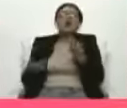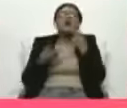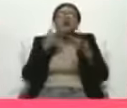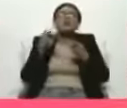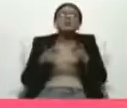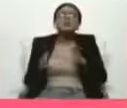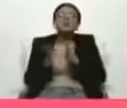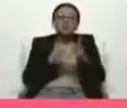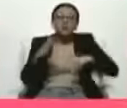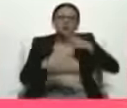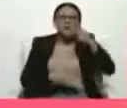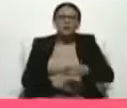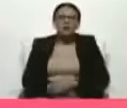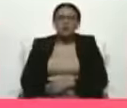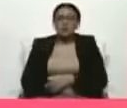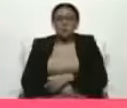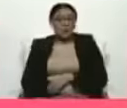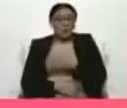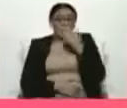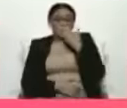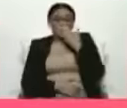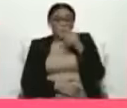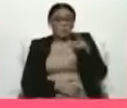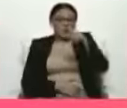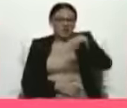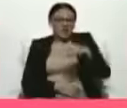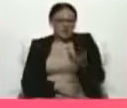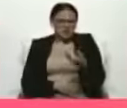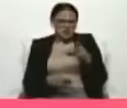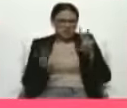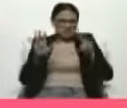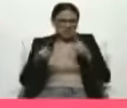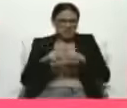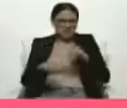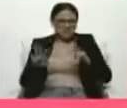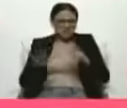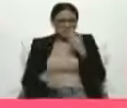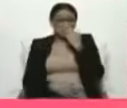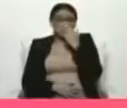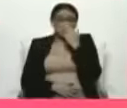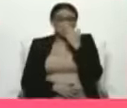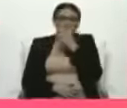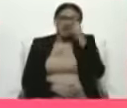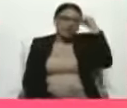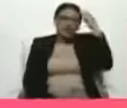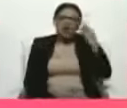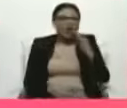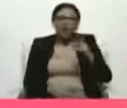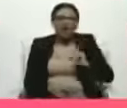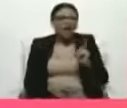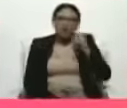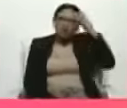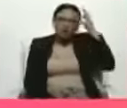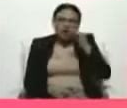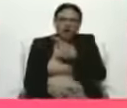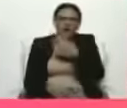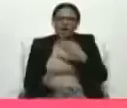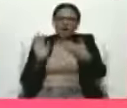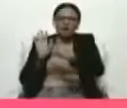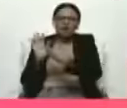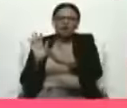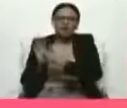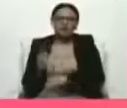¿De dónde habrá sacado eso? Hoy día, el resultado es que